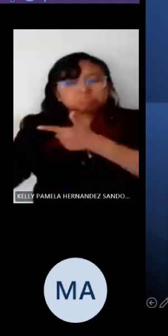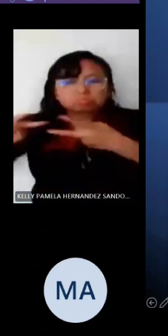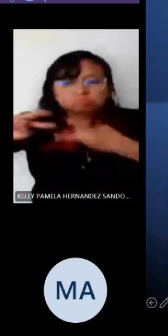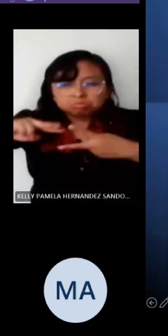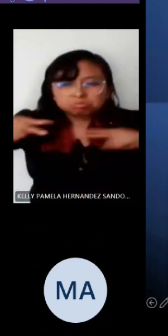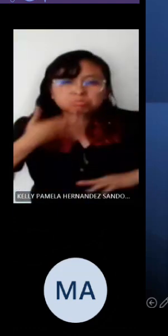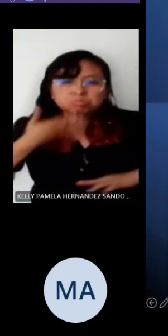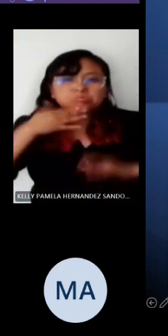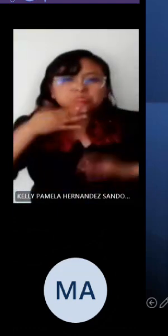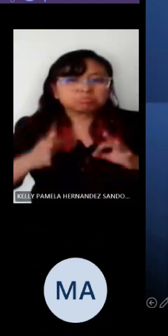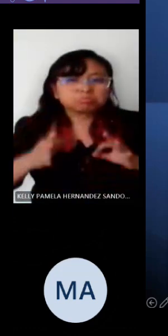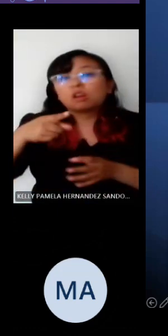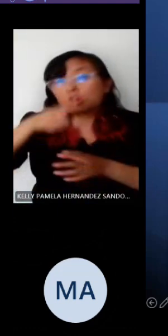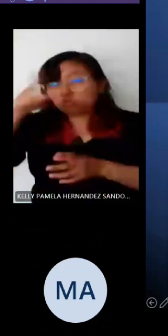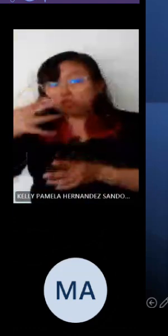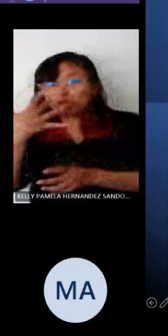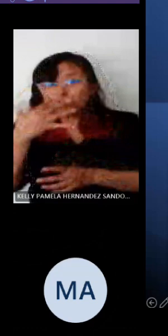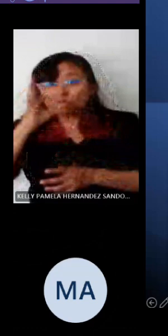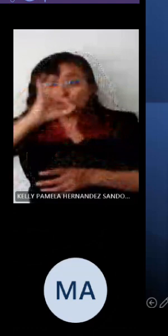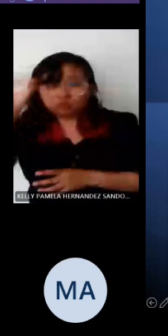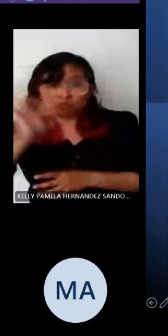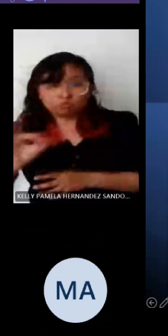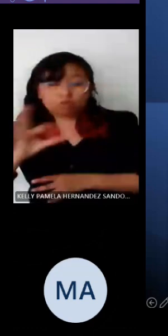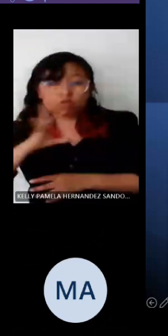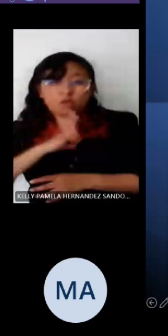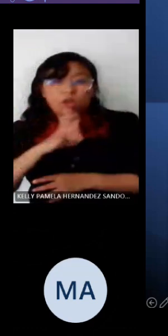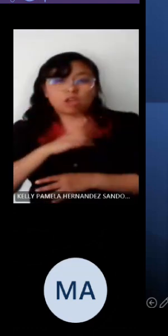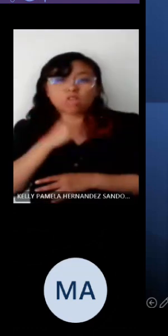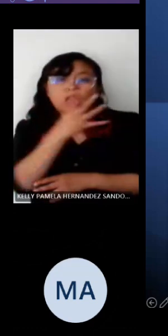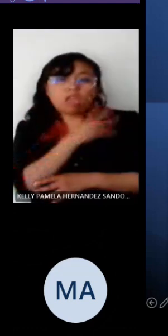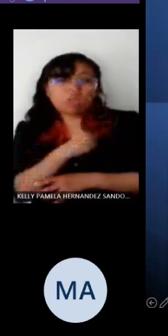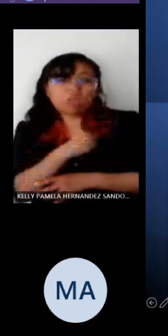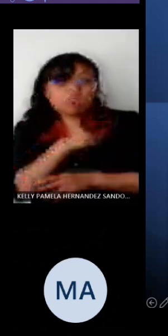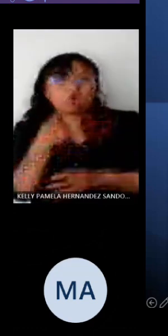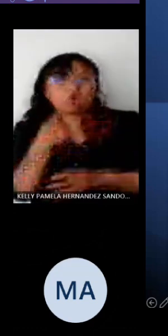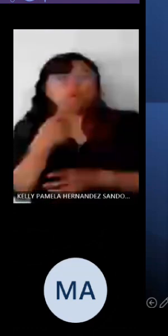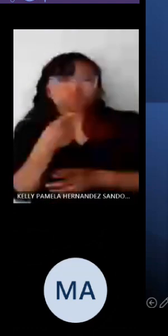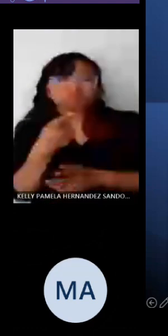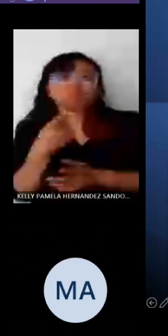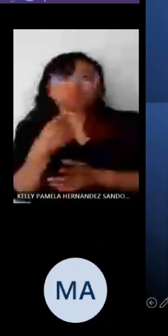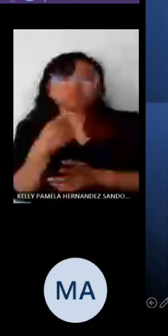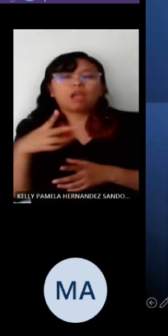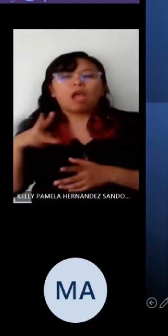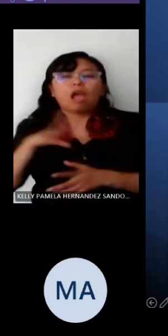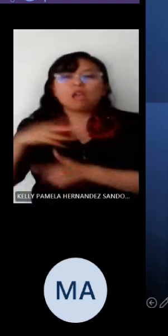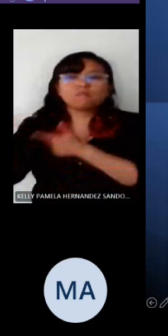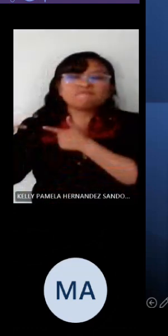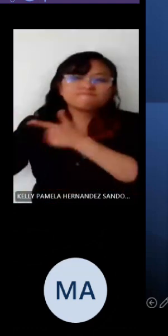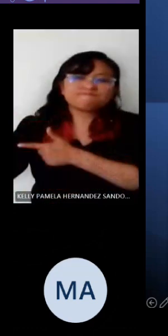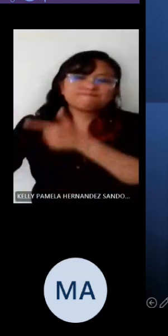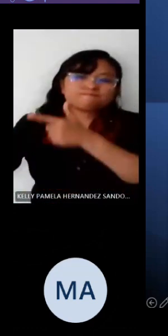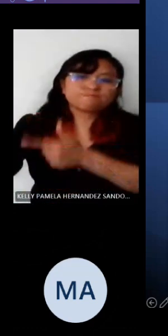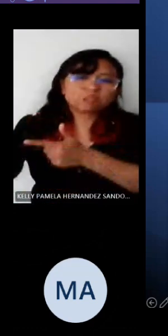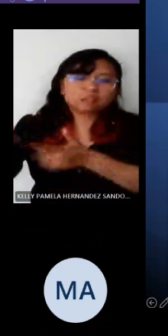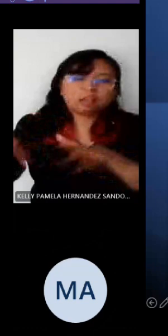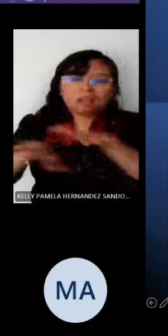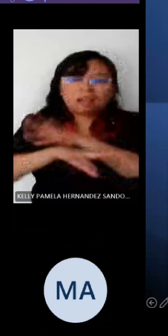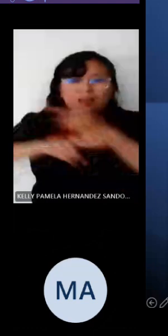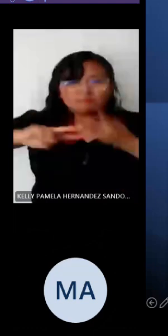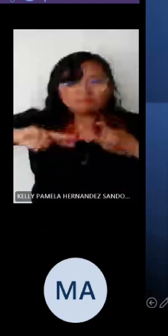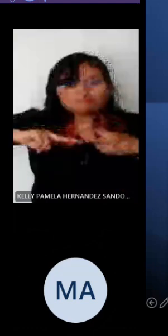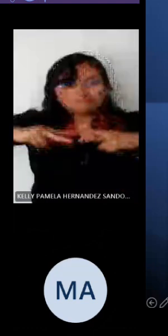un 50% de tener un hijo, de heredarlo con una mutación, es decir, que